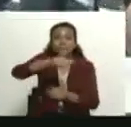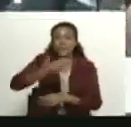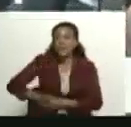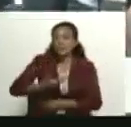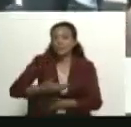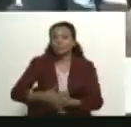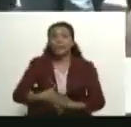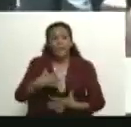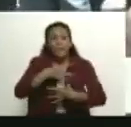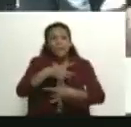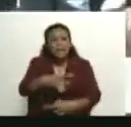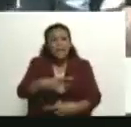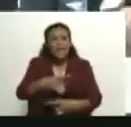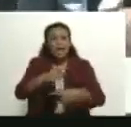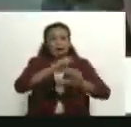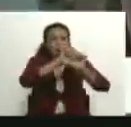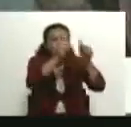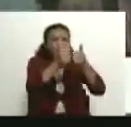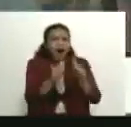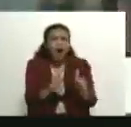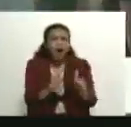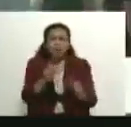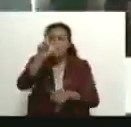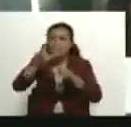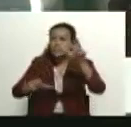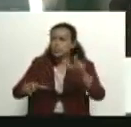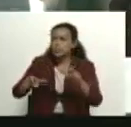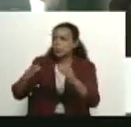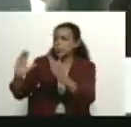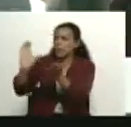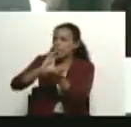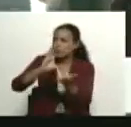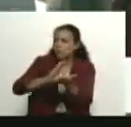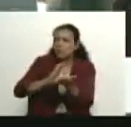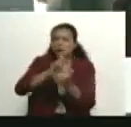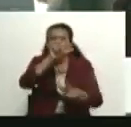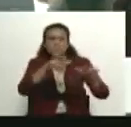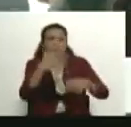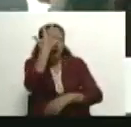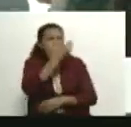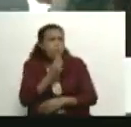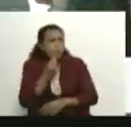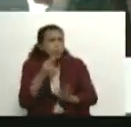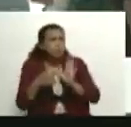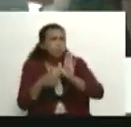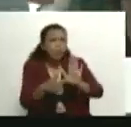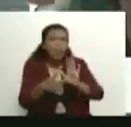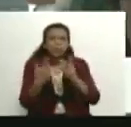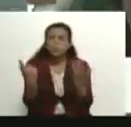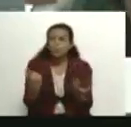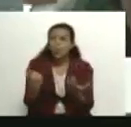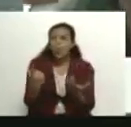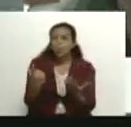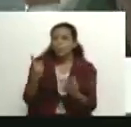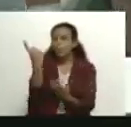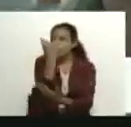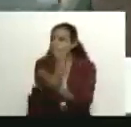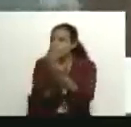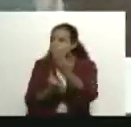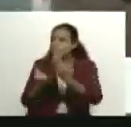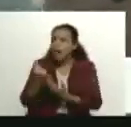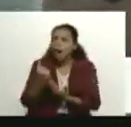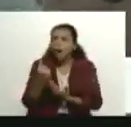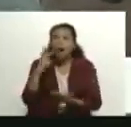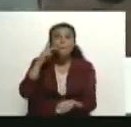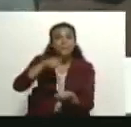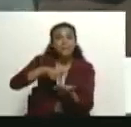es la intención, sobre todo del arte público, del arte urbano, resignificar los espacios públicos y darle otra cara, ¿no? No solamente desde imágenes, sino también desde